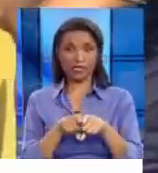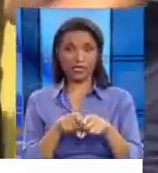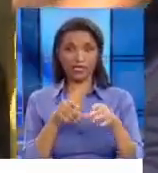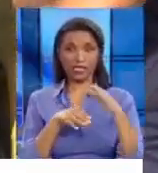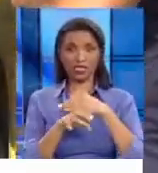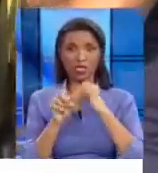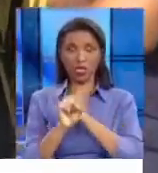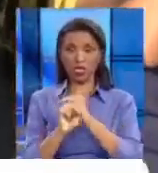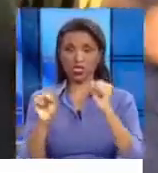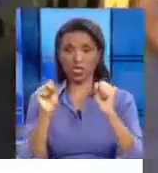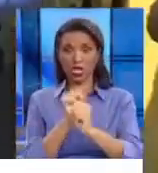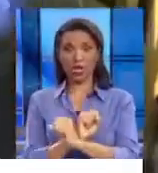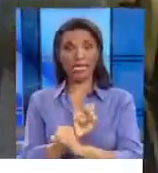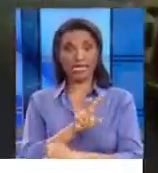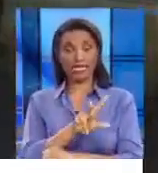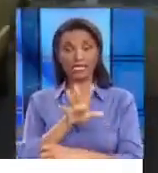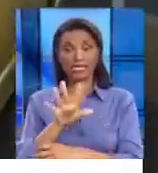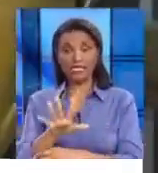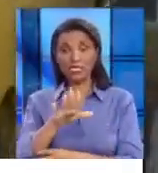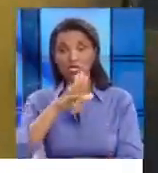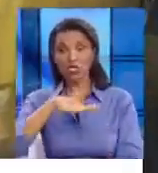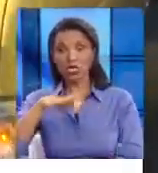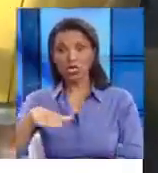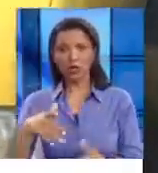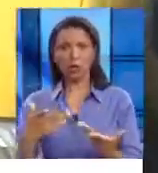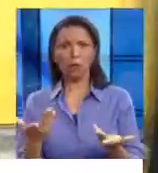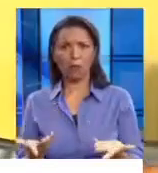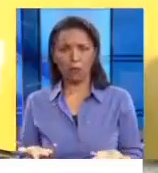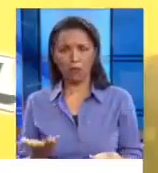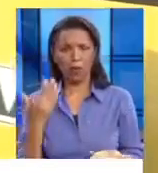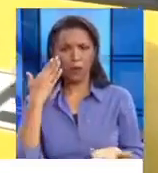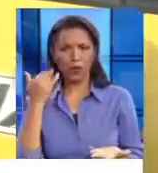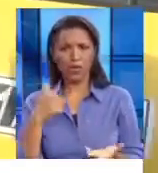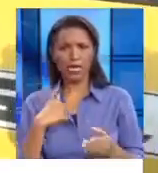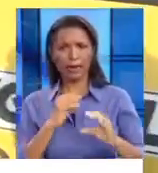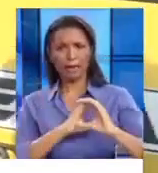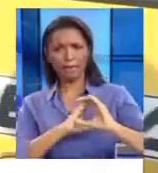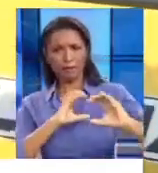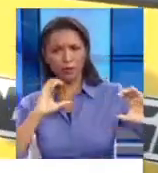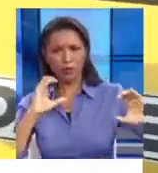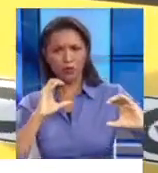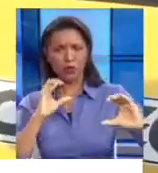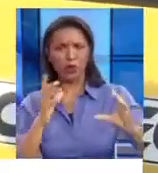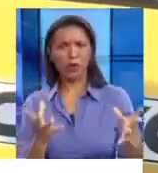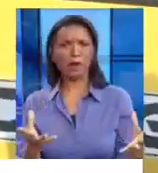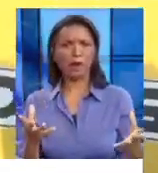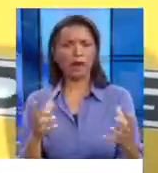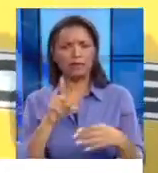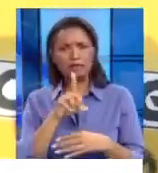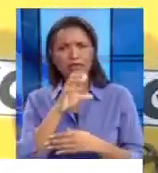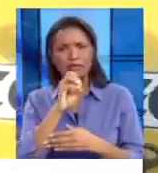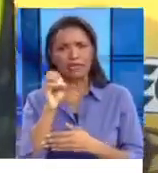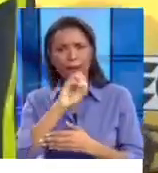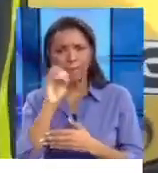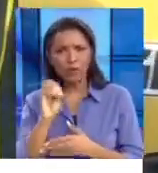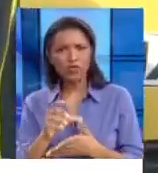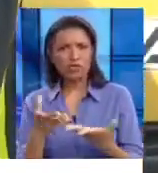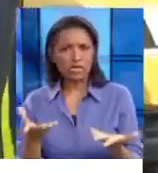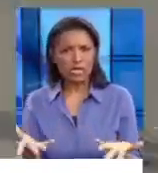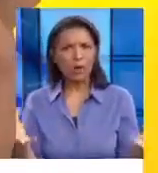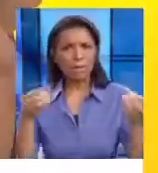a 35 estudiantes por salón. ¿Por qué los transportes no podemos tener el 100% de